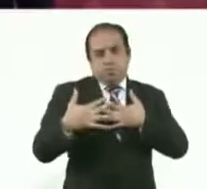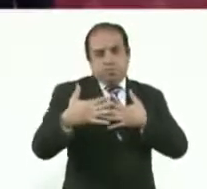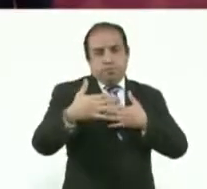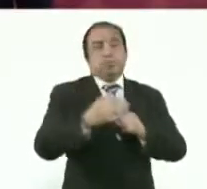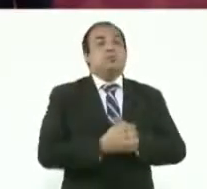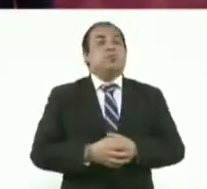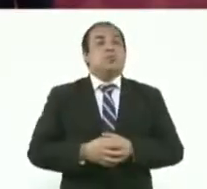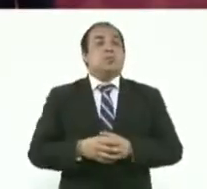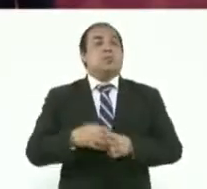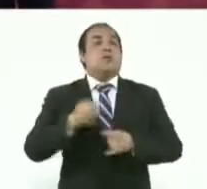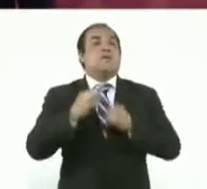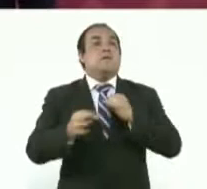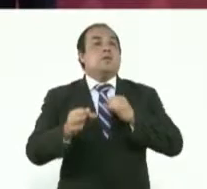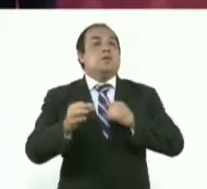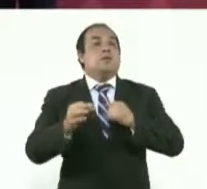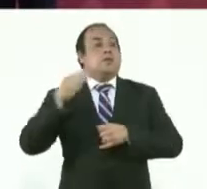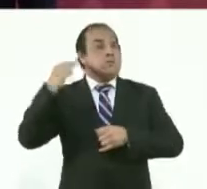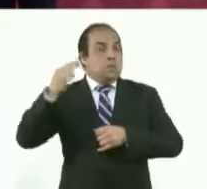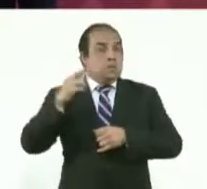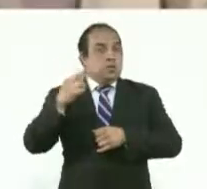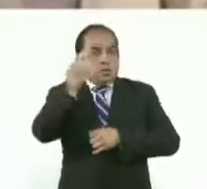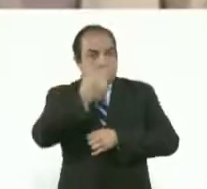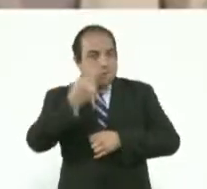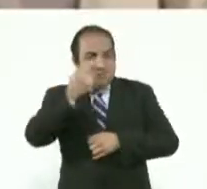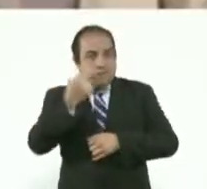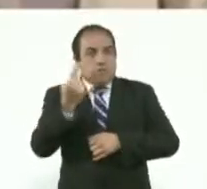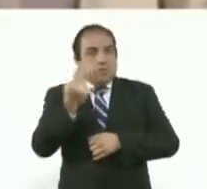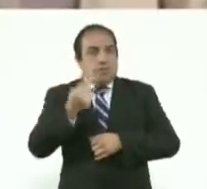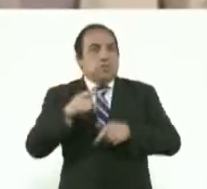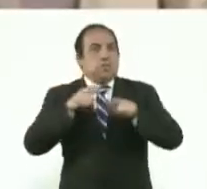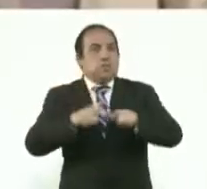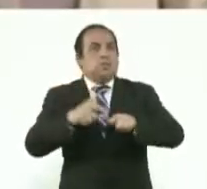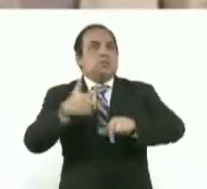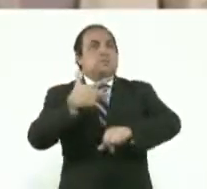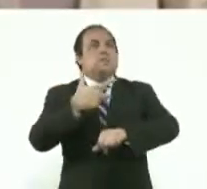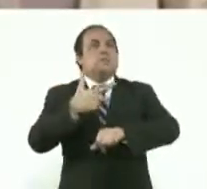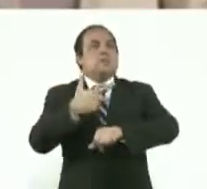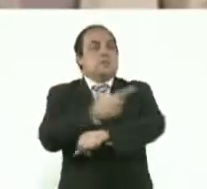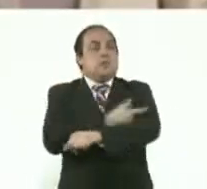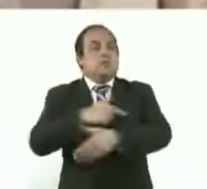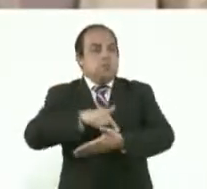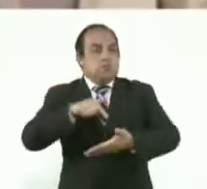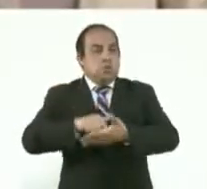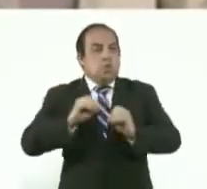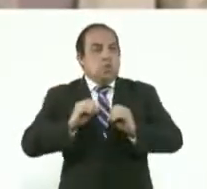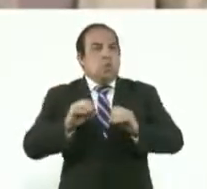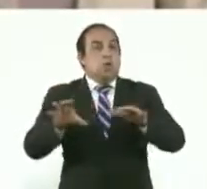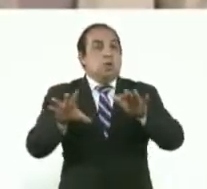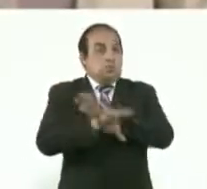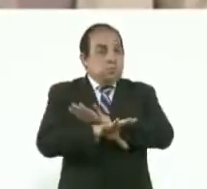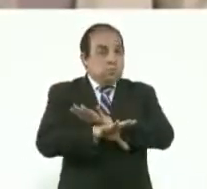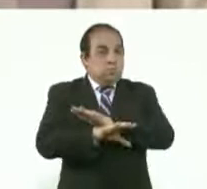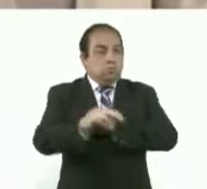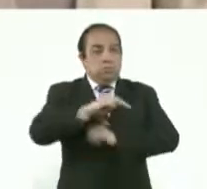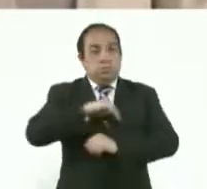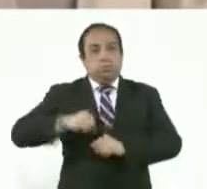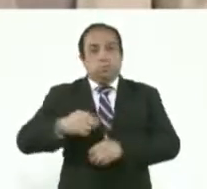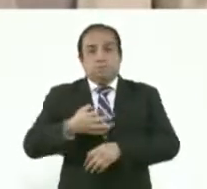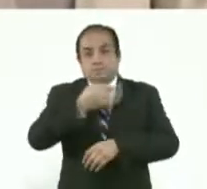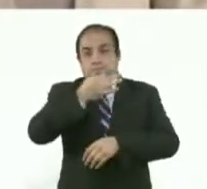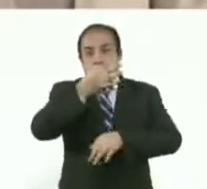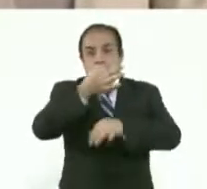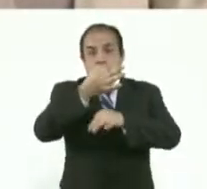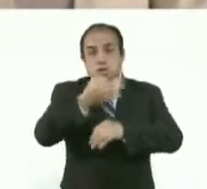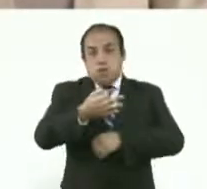estamos, y a finales de marzo vamos a evaluar si es necesario continuar con el esquema de macrosedes o podemos ya cambiarlo. Estaremos evidentemente informando de